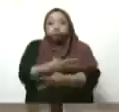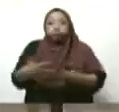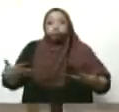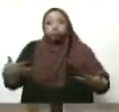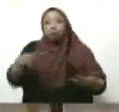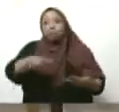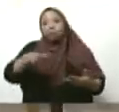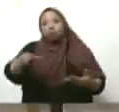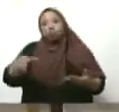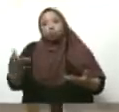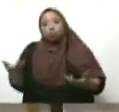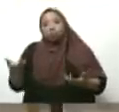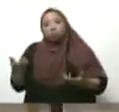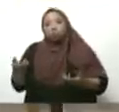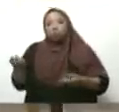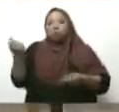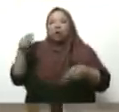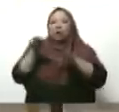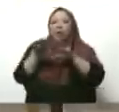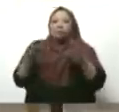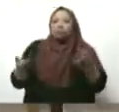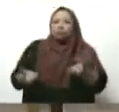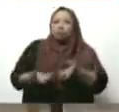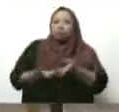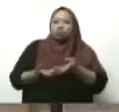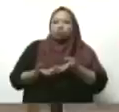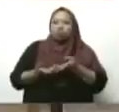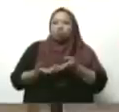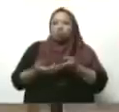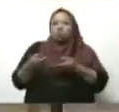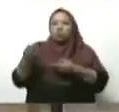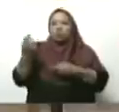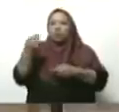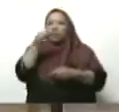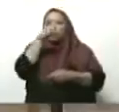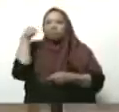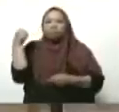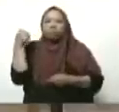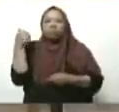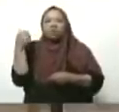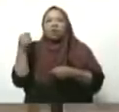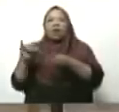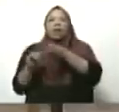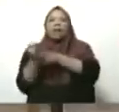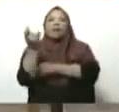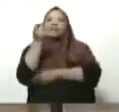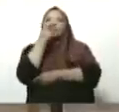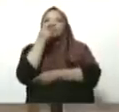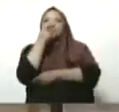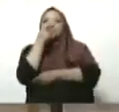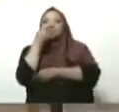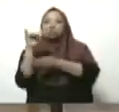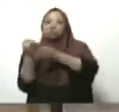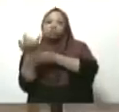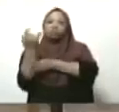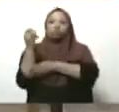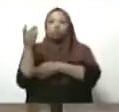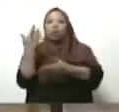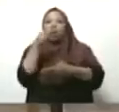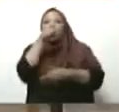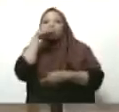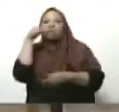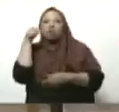la droga más consumida en el mundo es la marihuana con alrededor de